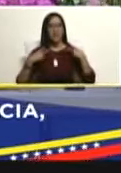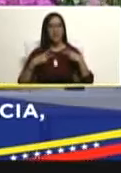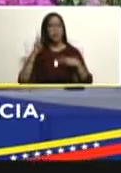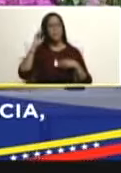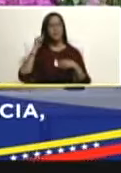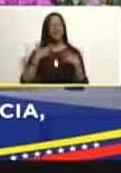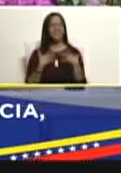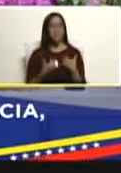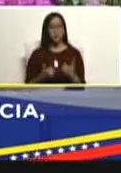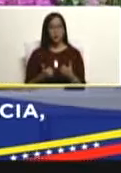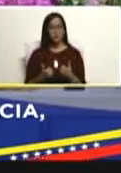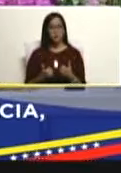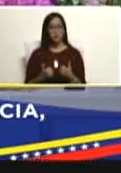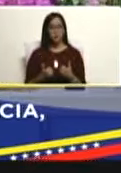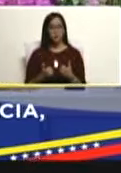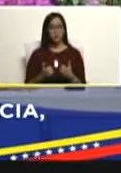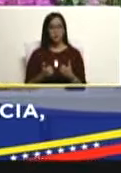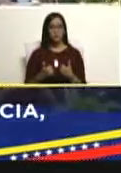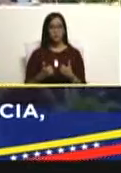salud,